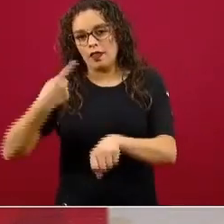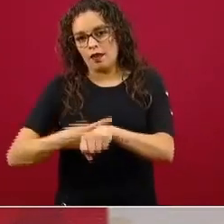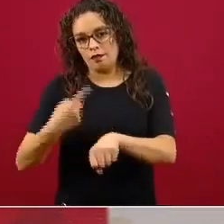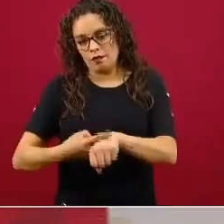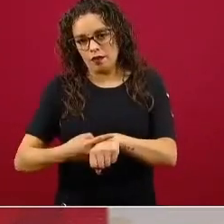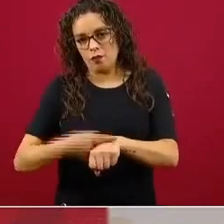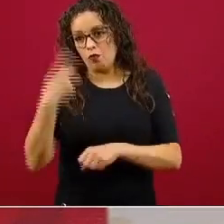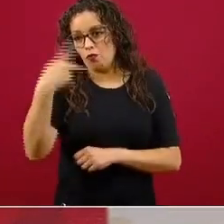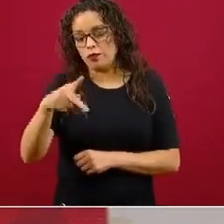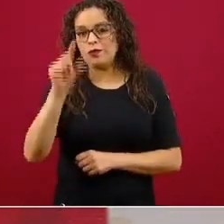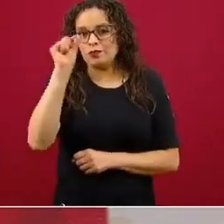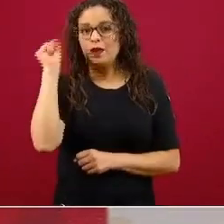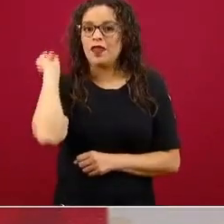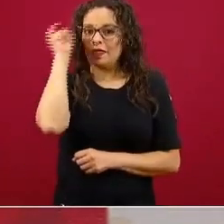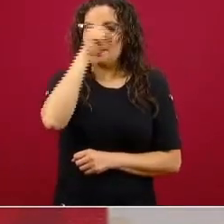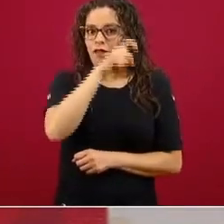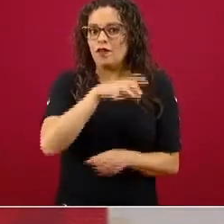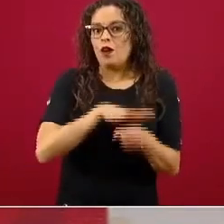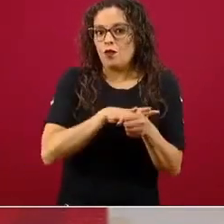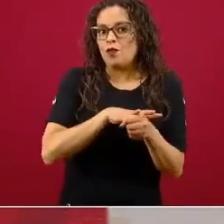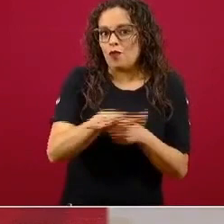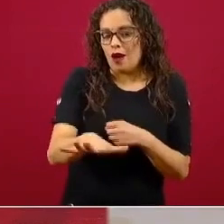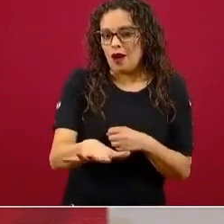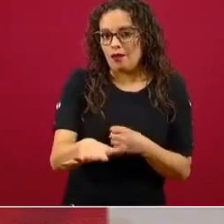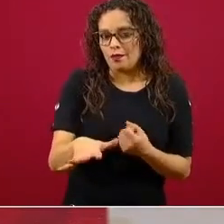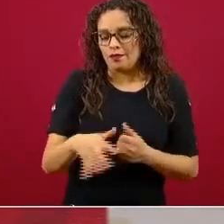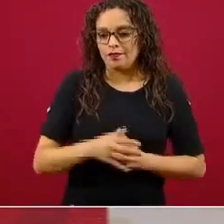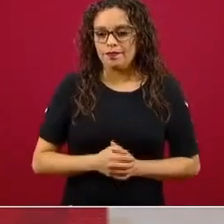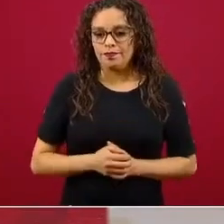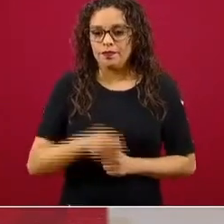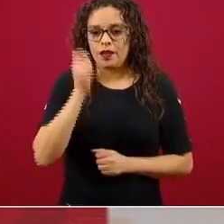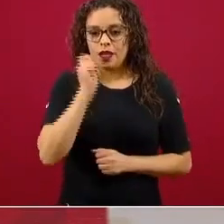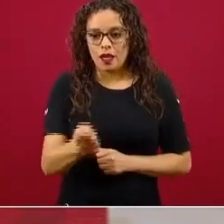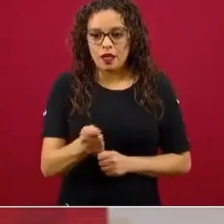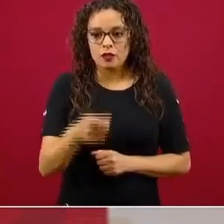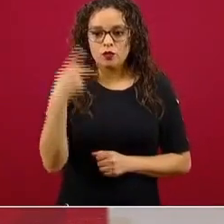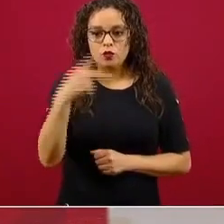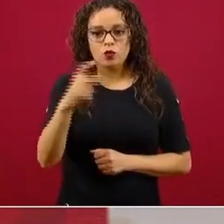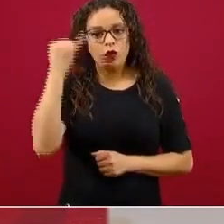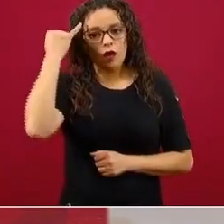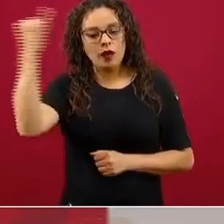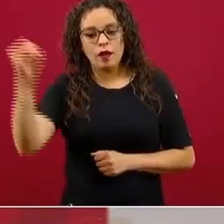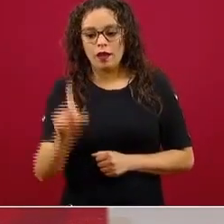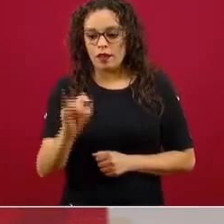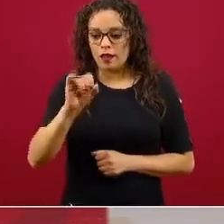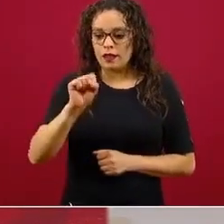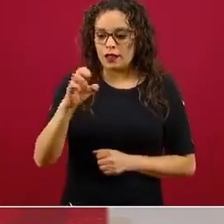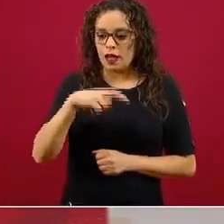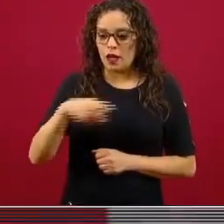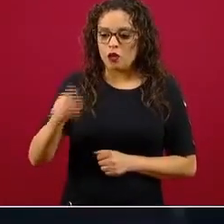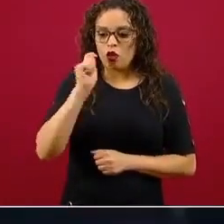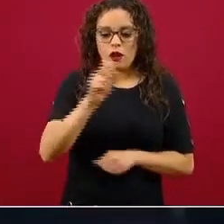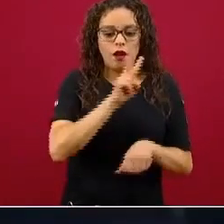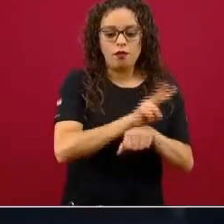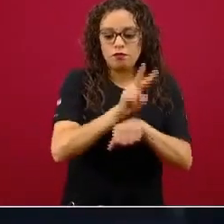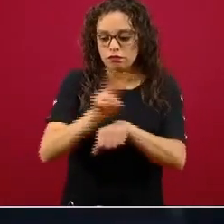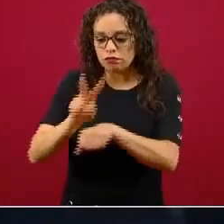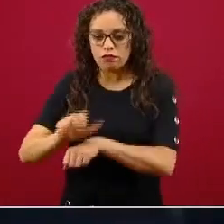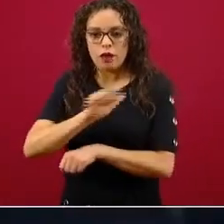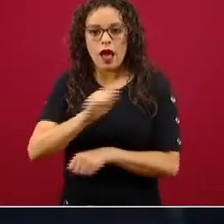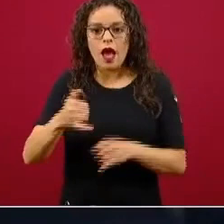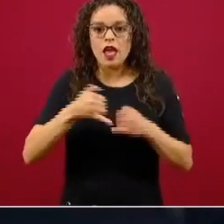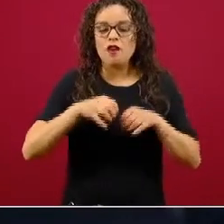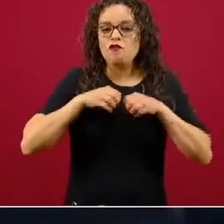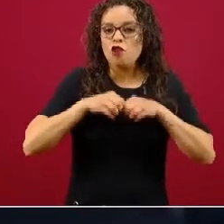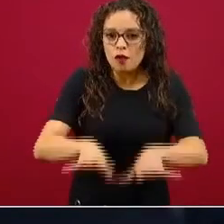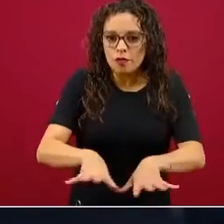de acuerdo a la arquitectura y el diseño de los sistemas, tanto de vigilancia como de información, y de una